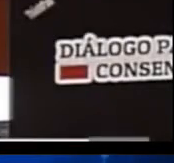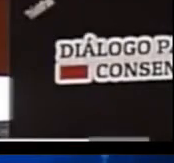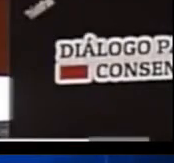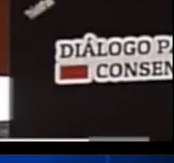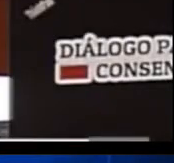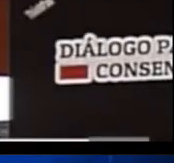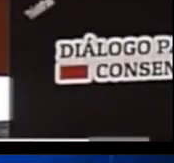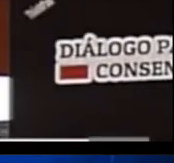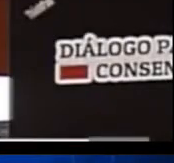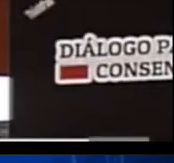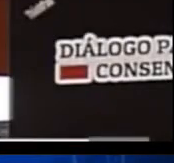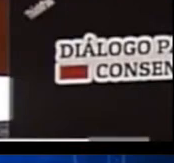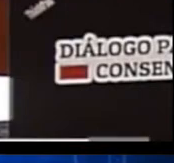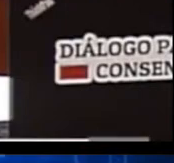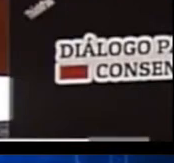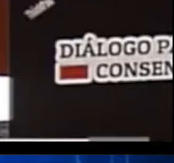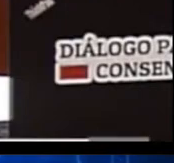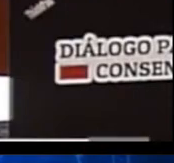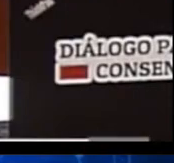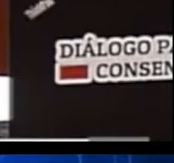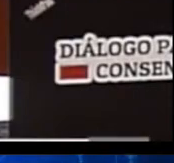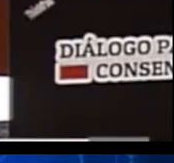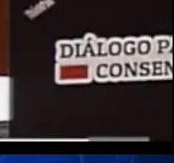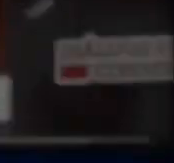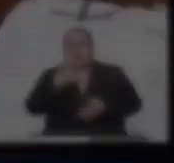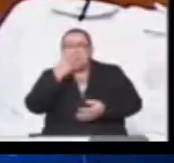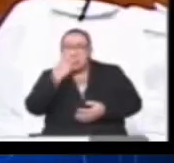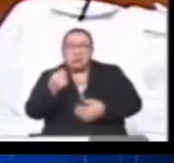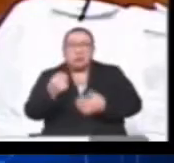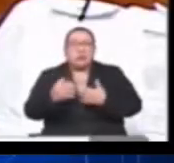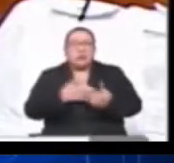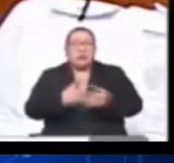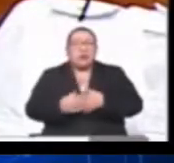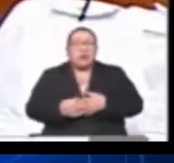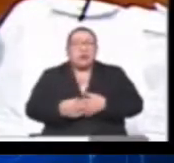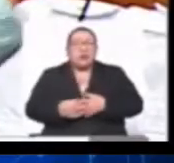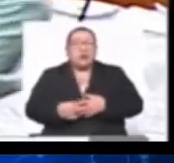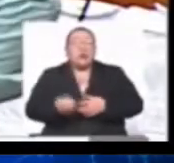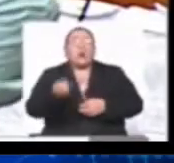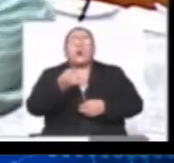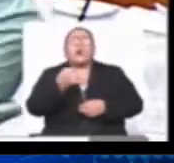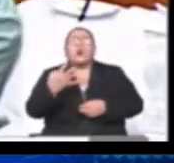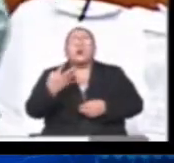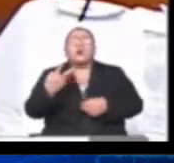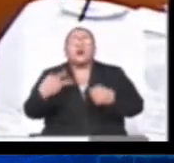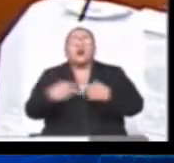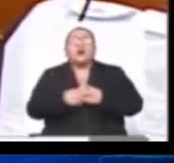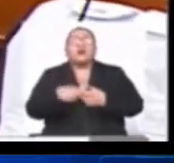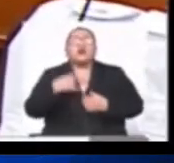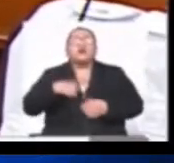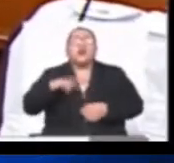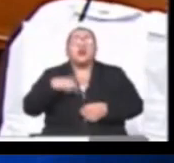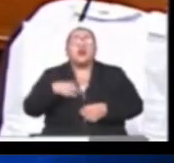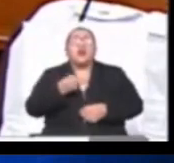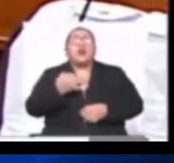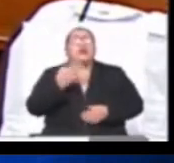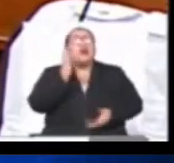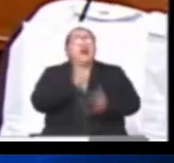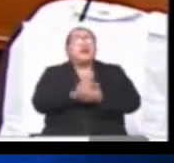la señora María del Pilar Cordero hontai en su condición de congresista de la República Cuántos mochasuada